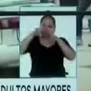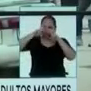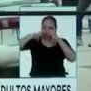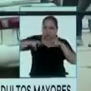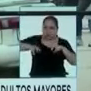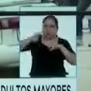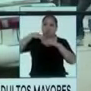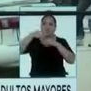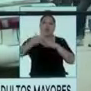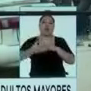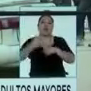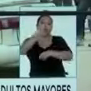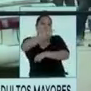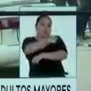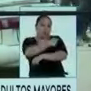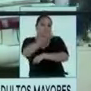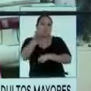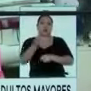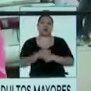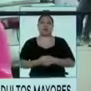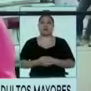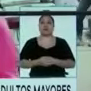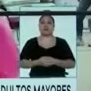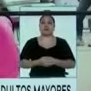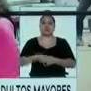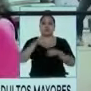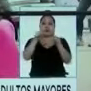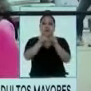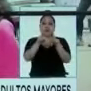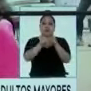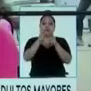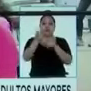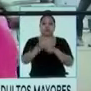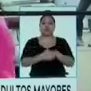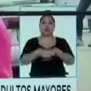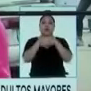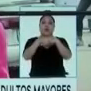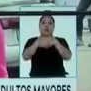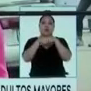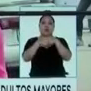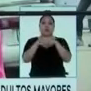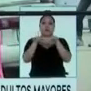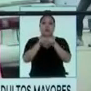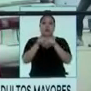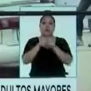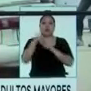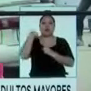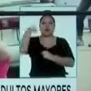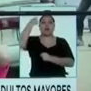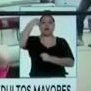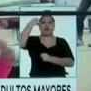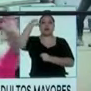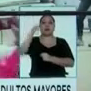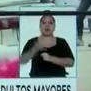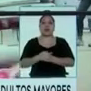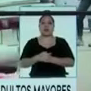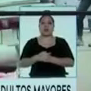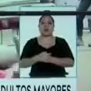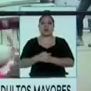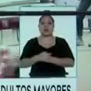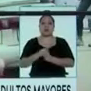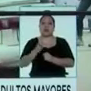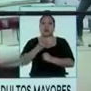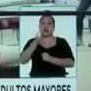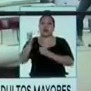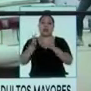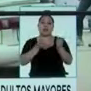o 900.000 de AstraZeneca. Porque ese es así como se traslapa la situación. El hecho es que en este mes iban a venir